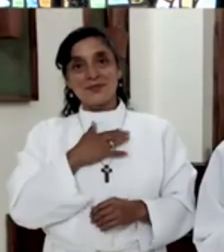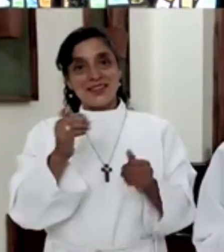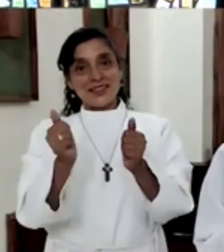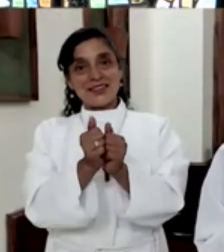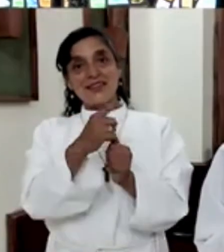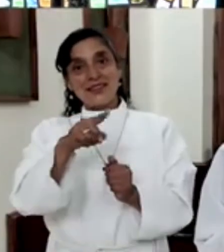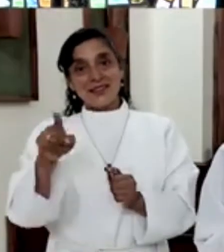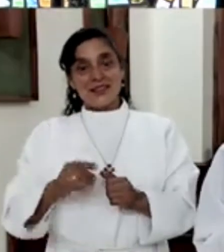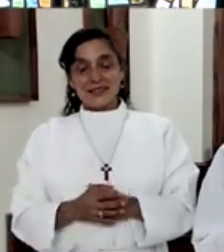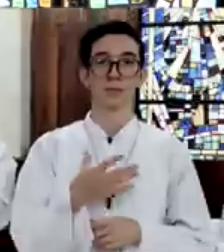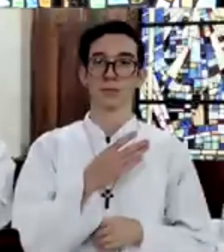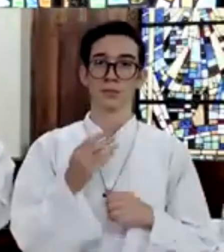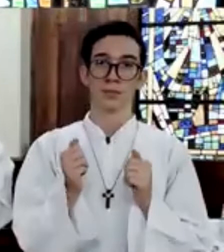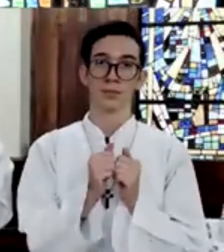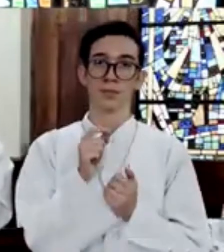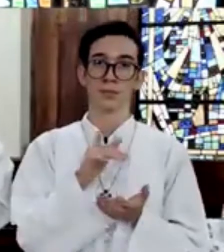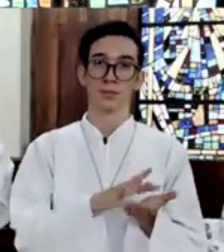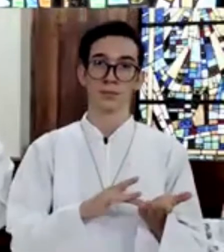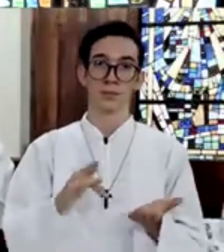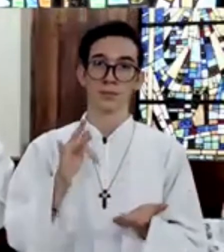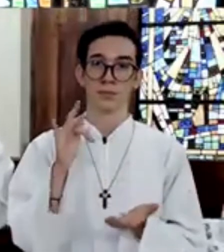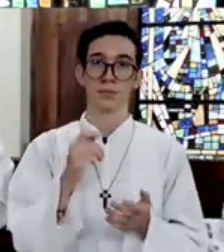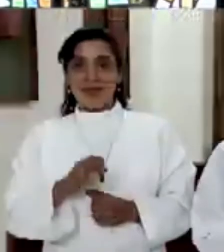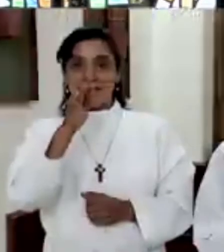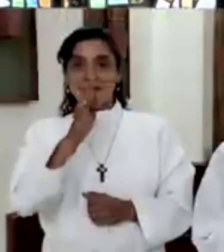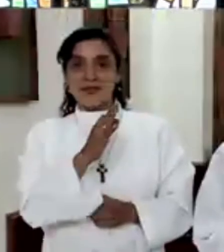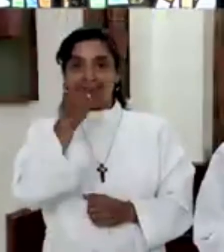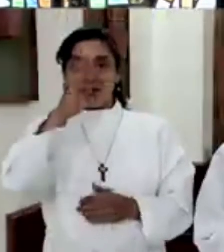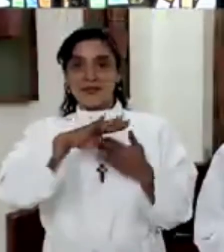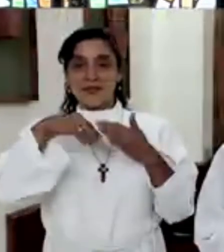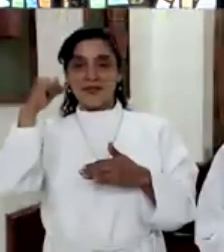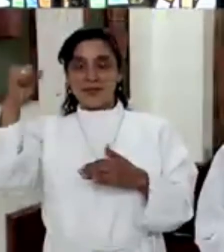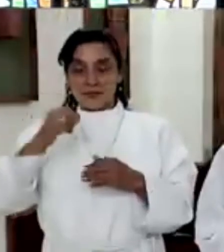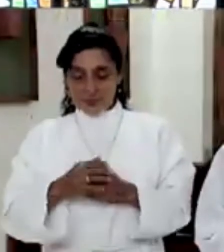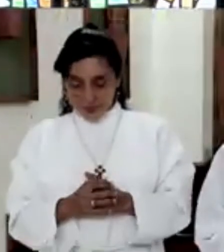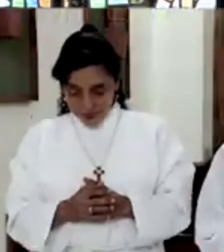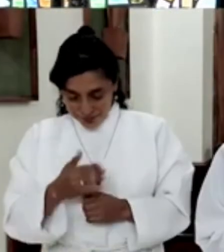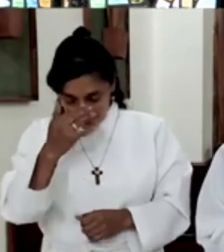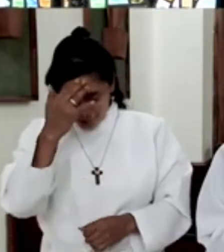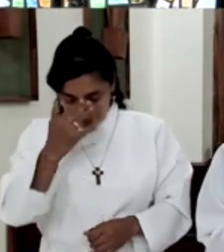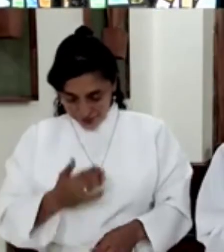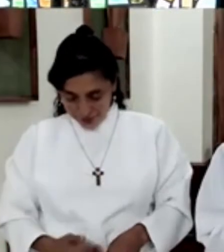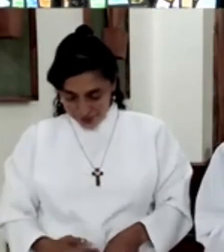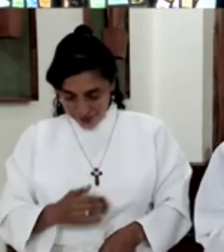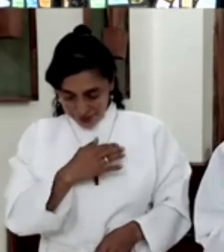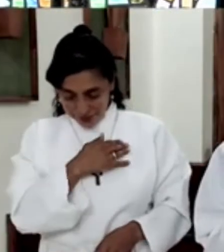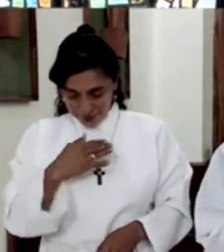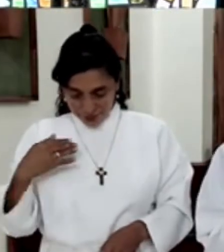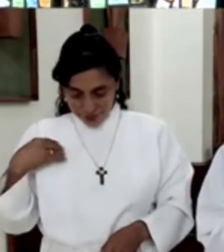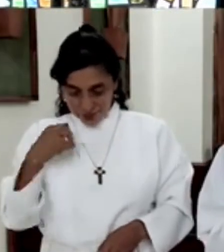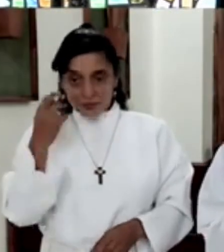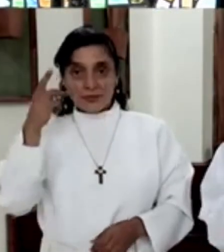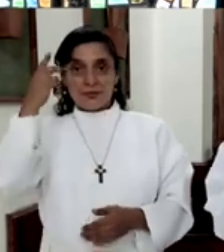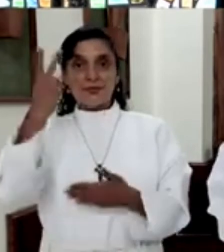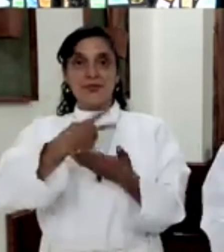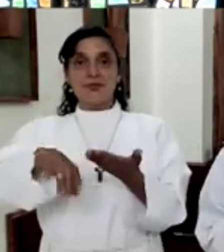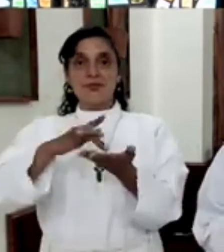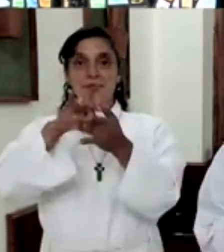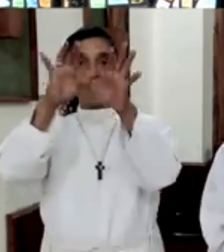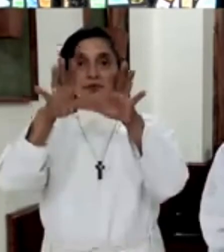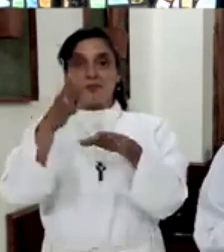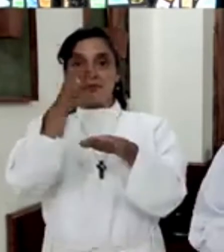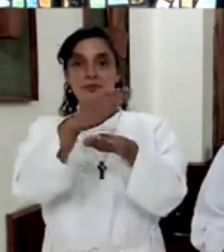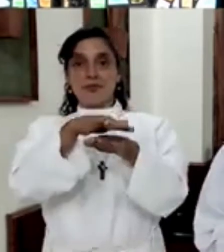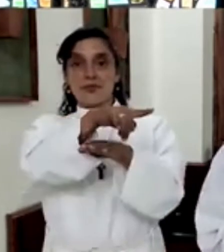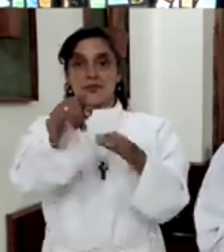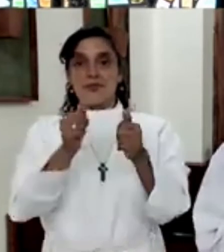con ustedes. Y con su espíritu. La bendición de Dios Todopoderoso, Padre, Hijo y Espíritu Santo,